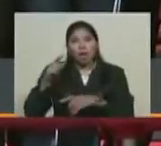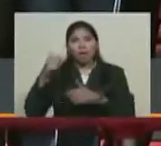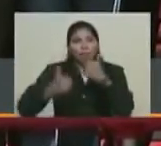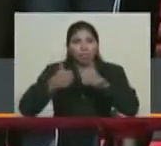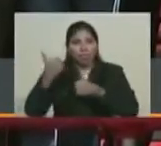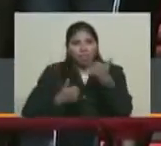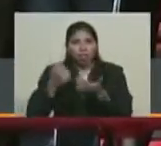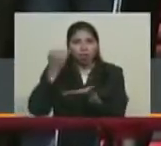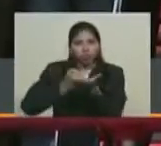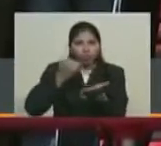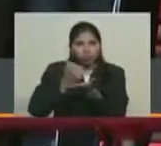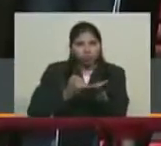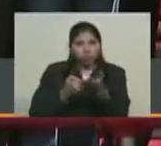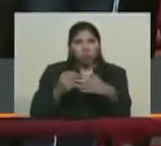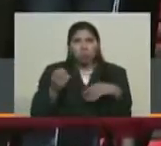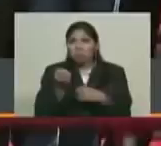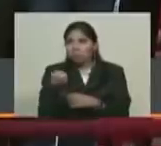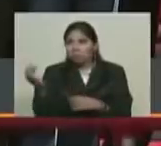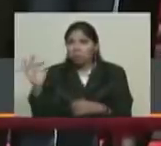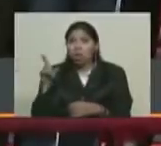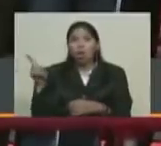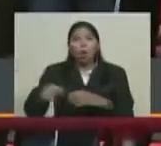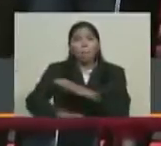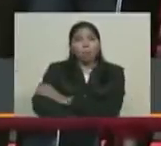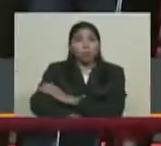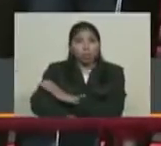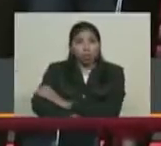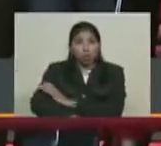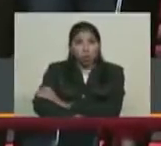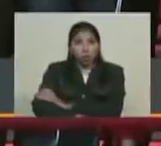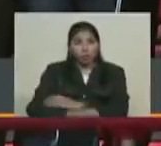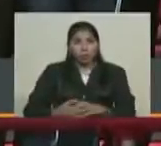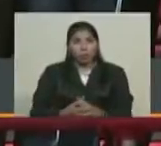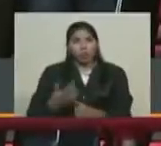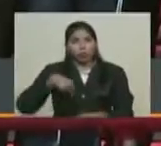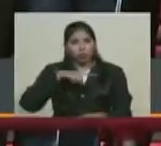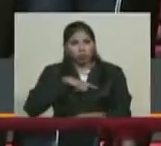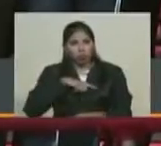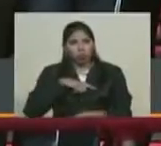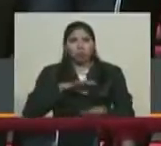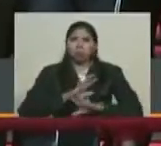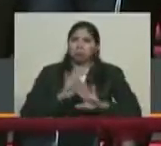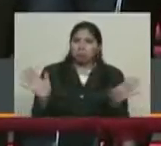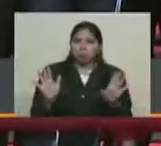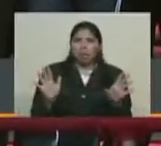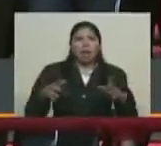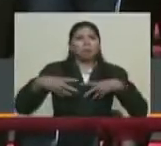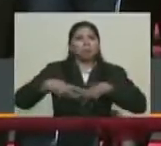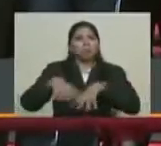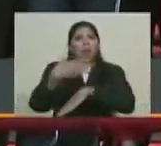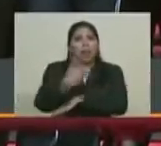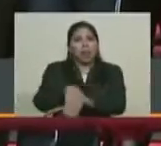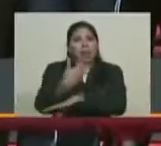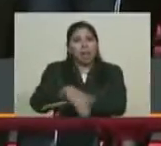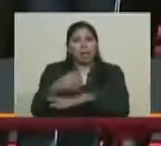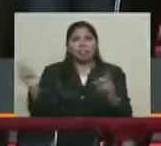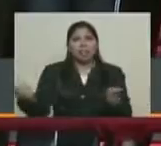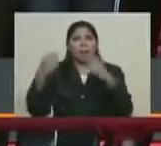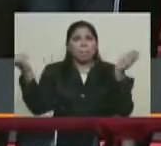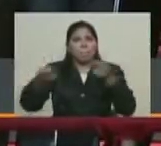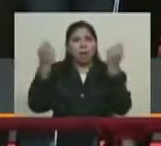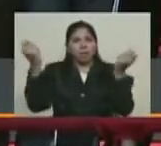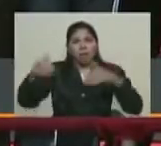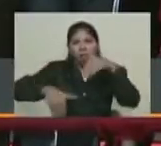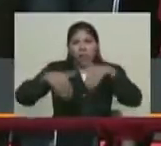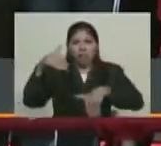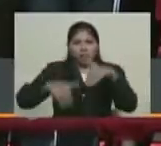los candidatos de la oposición, nosotros vamos a lanzarnos a las calles a hacer una campaña electoral